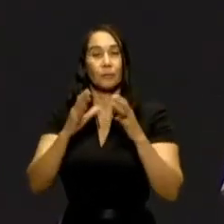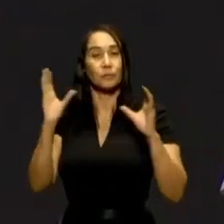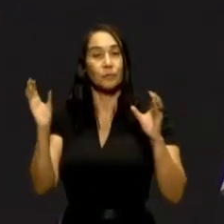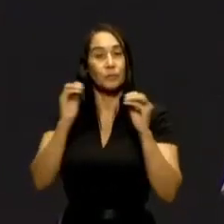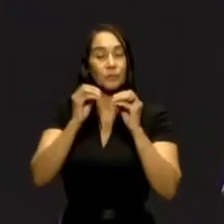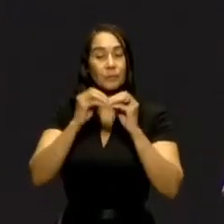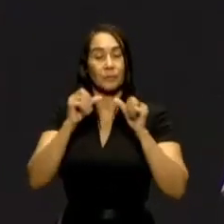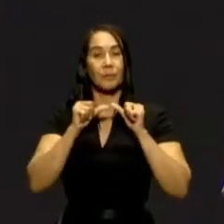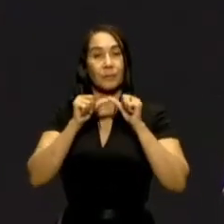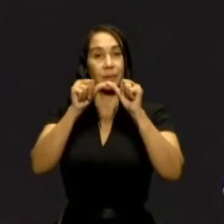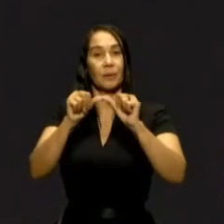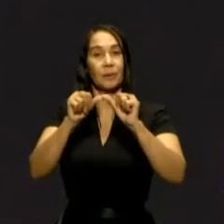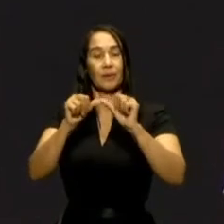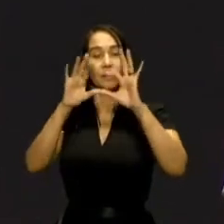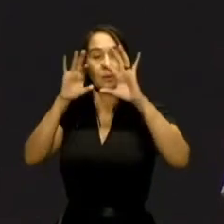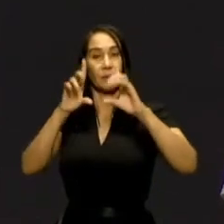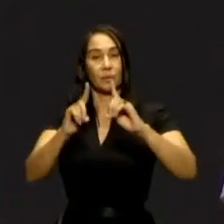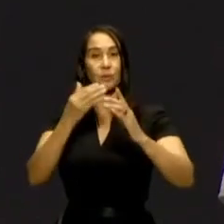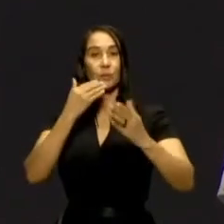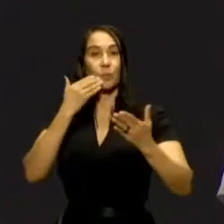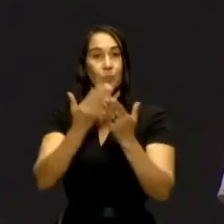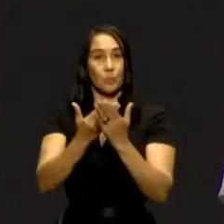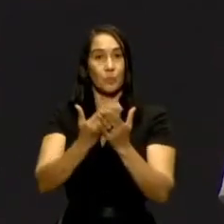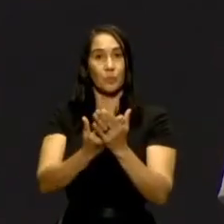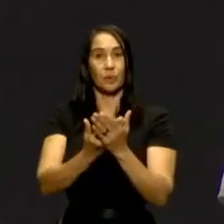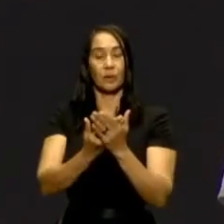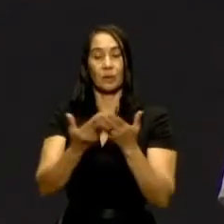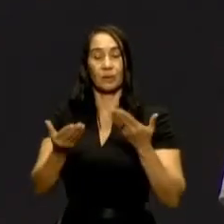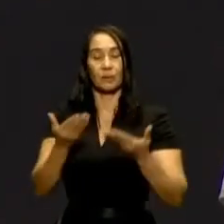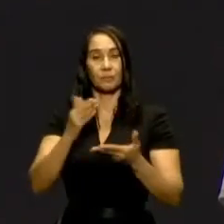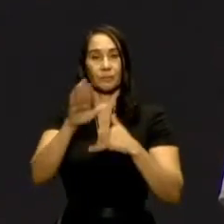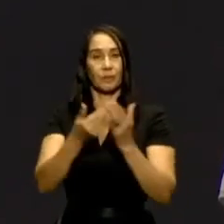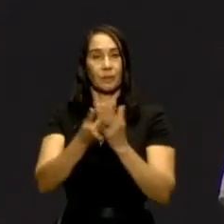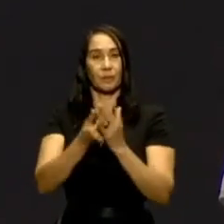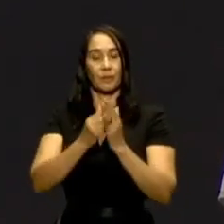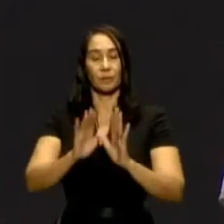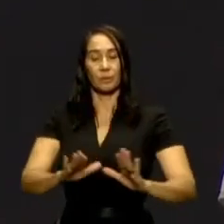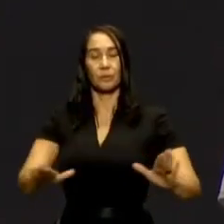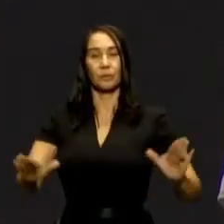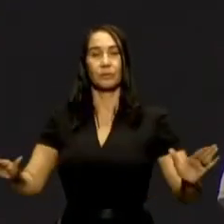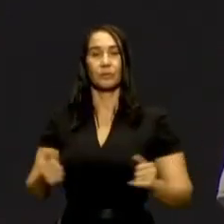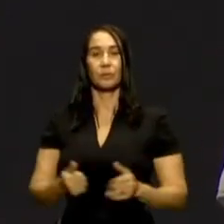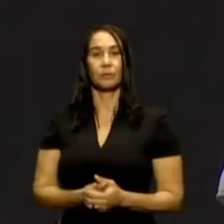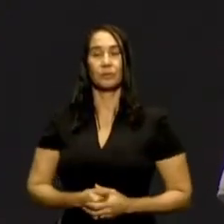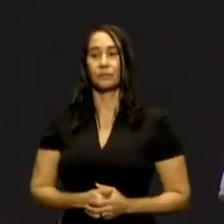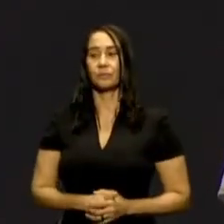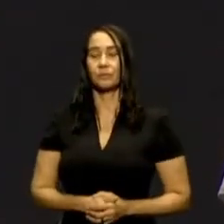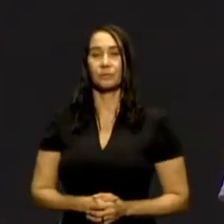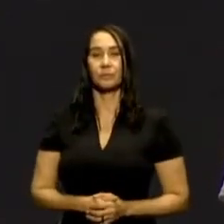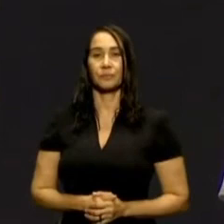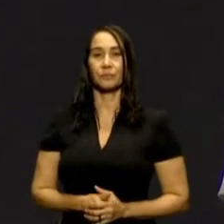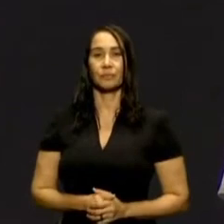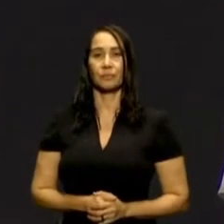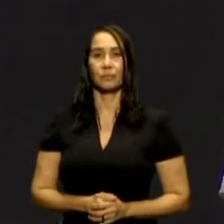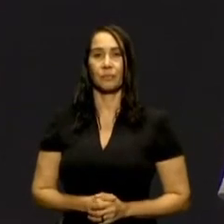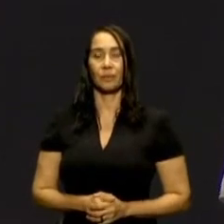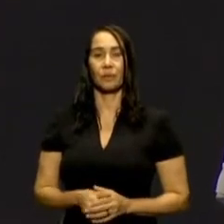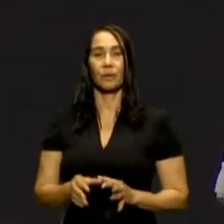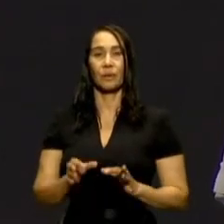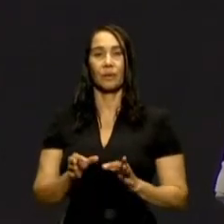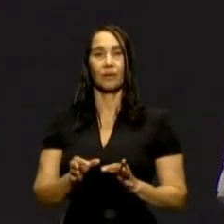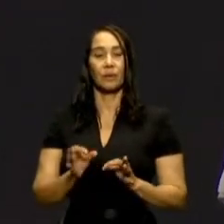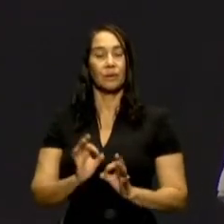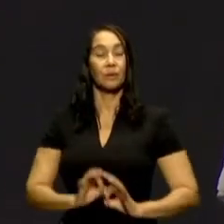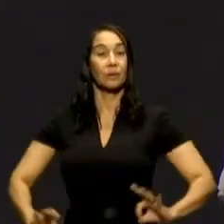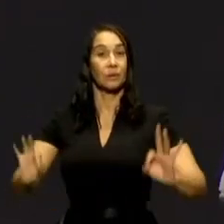para garantizar una educación de calidad y equitativa para todos nuestros niños y jóvenes. Es importante destacar que